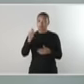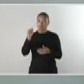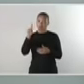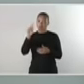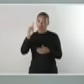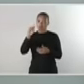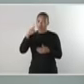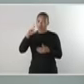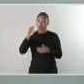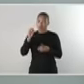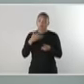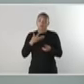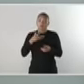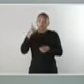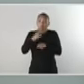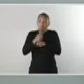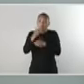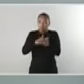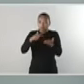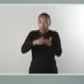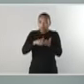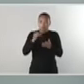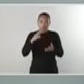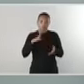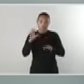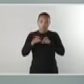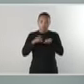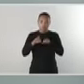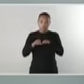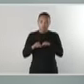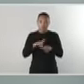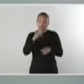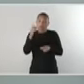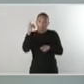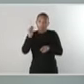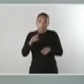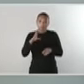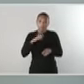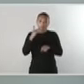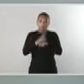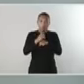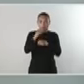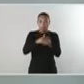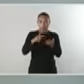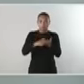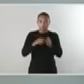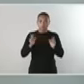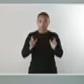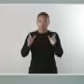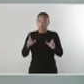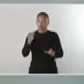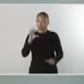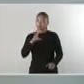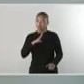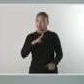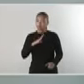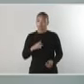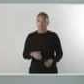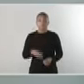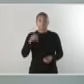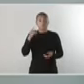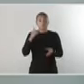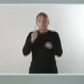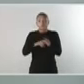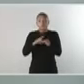los primeros lugares de desempleo y los nada honrosos primeros lugares en inseguridad solo se explica por estos malos gobiernos